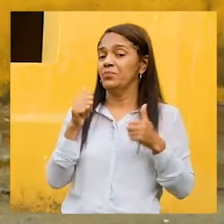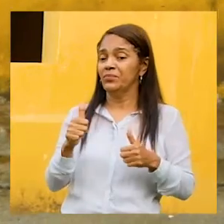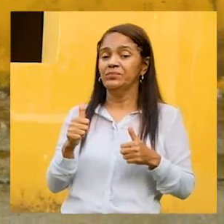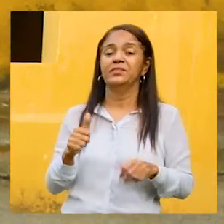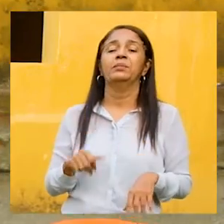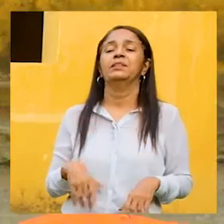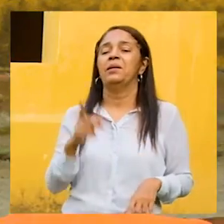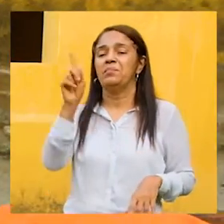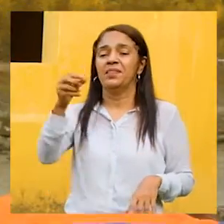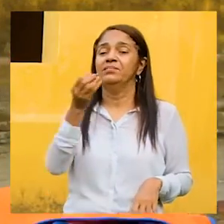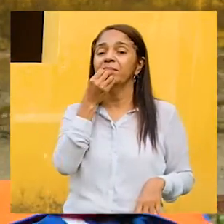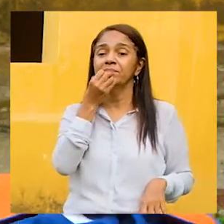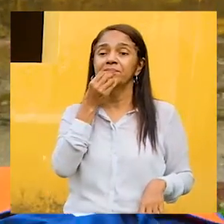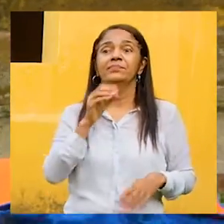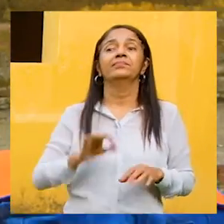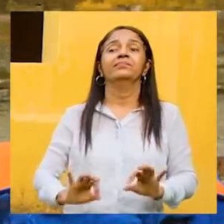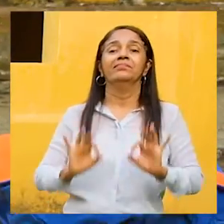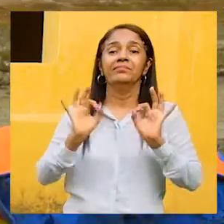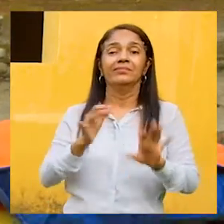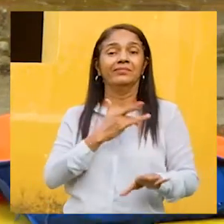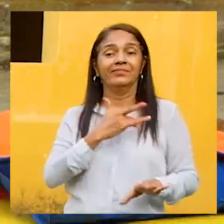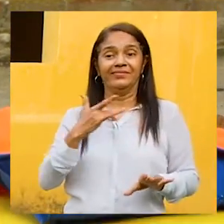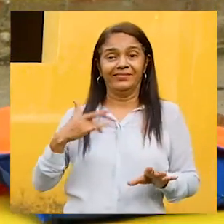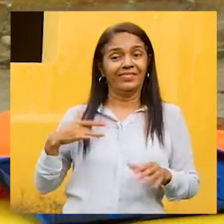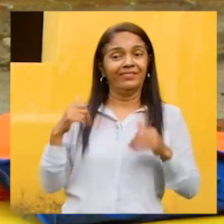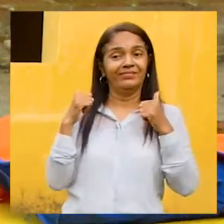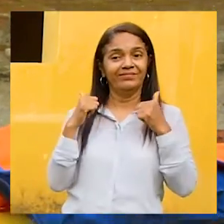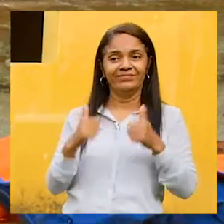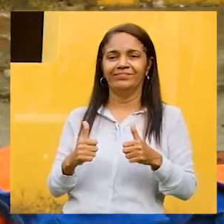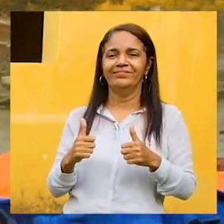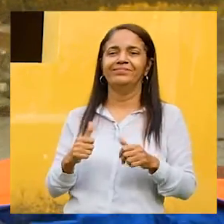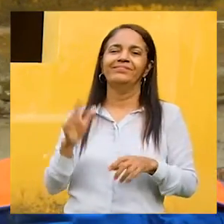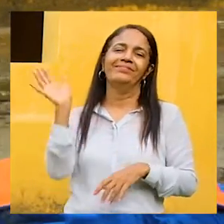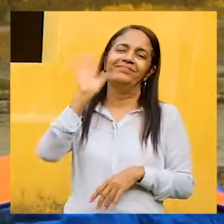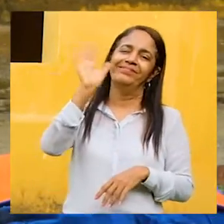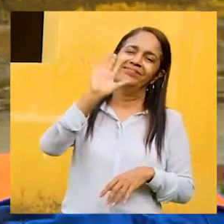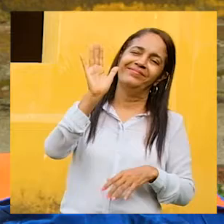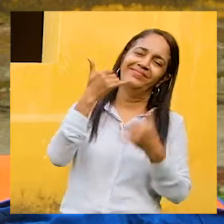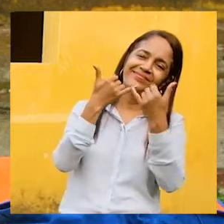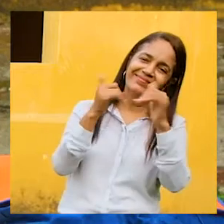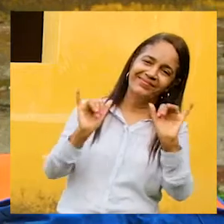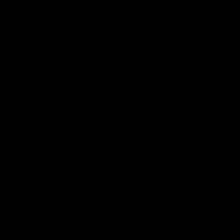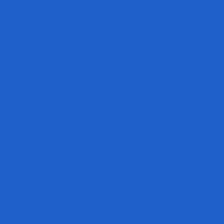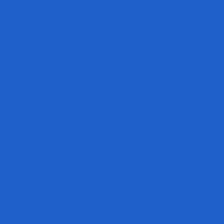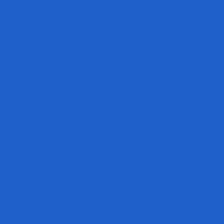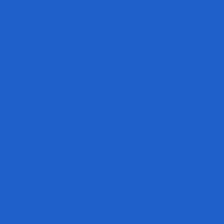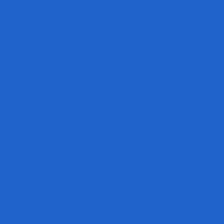para tu alimentación. Y eso es todo por el día de hoy. Adiós.